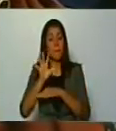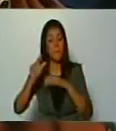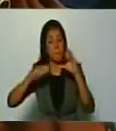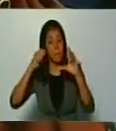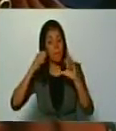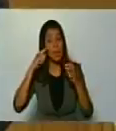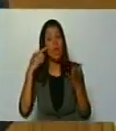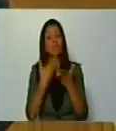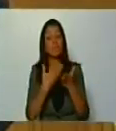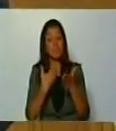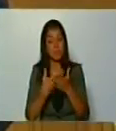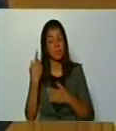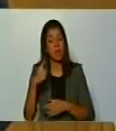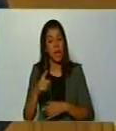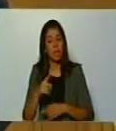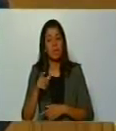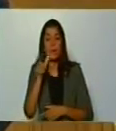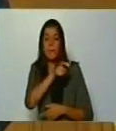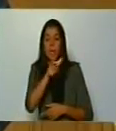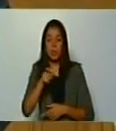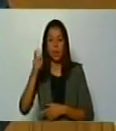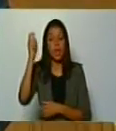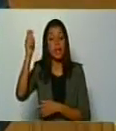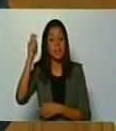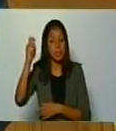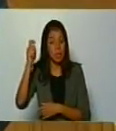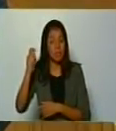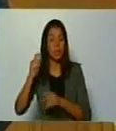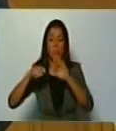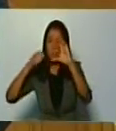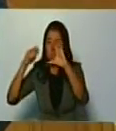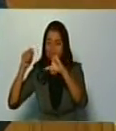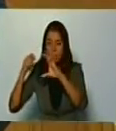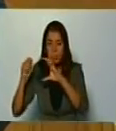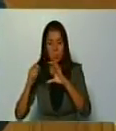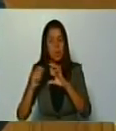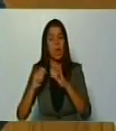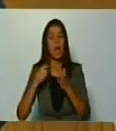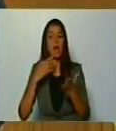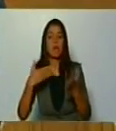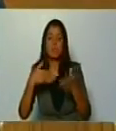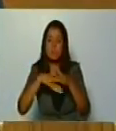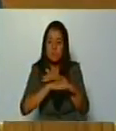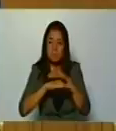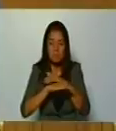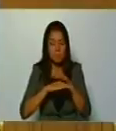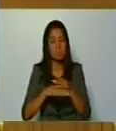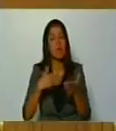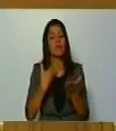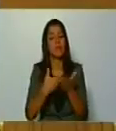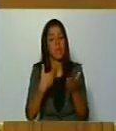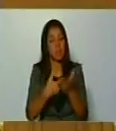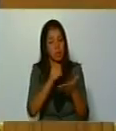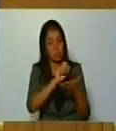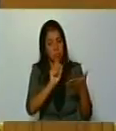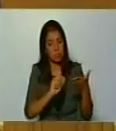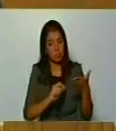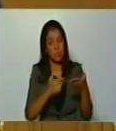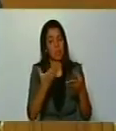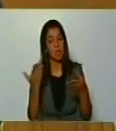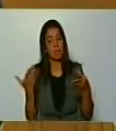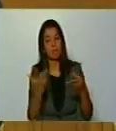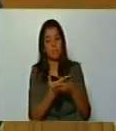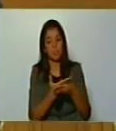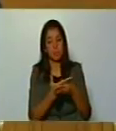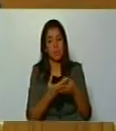consta en declaraciones que recabamos y que están en el expediente a través de